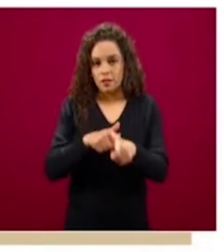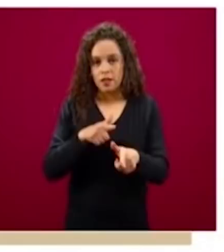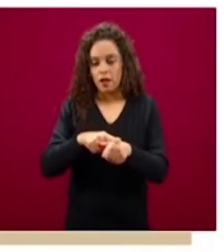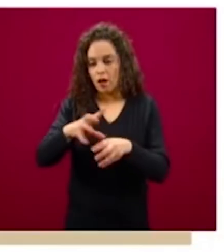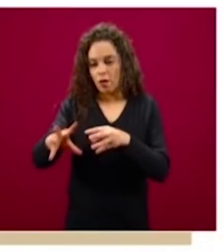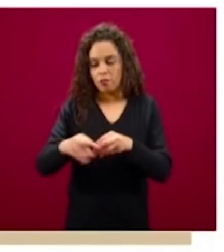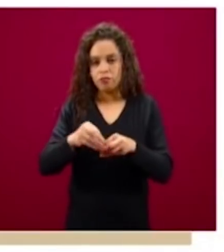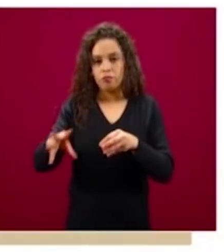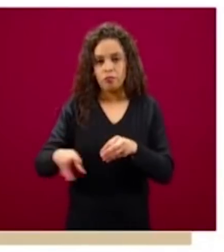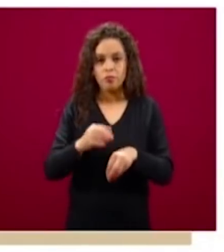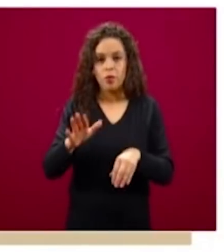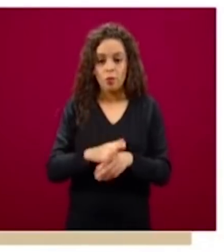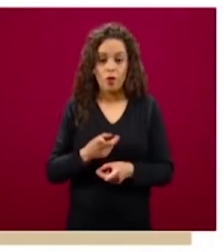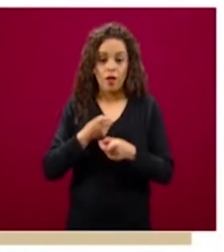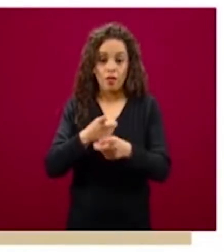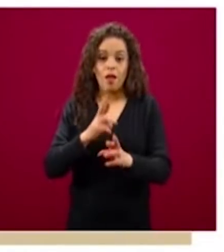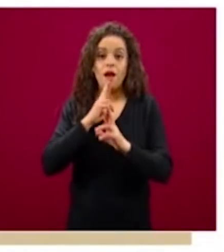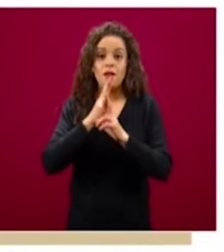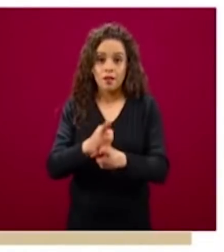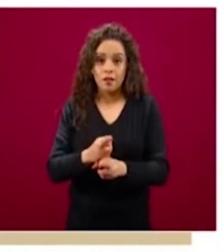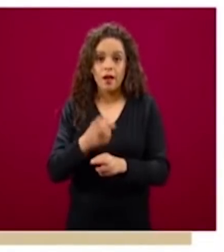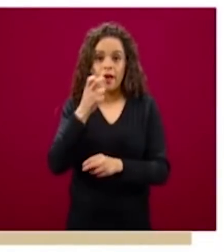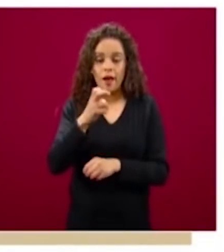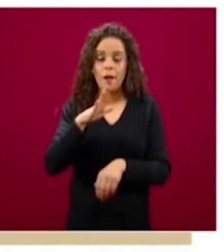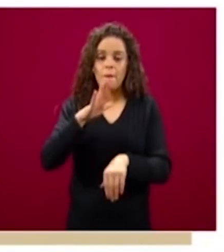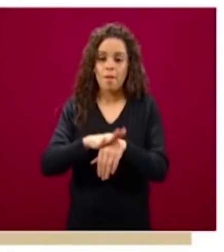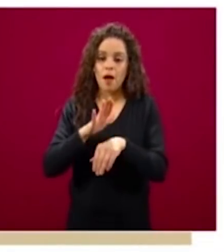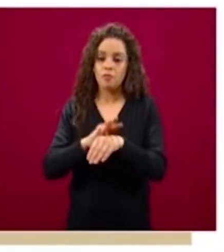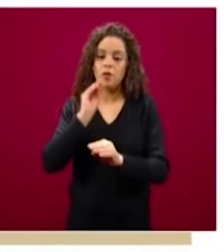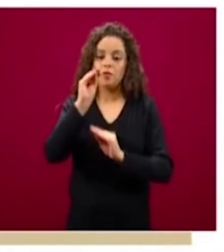emitiendo resultados, se van sumando a las barras de color